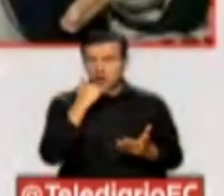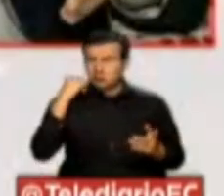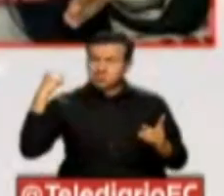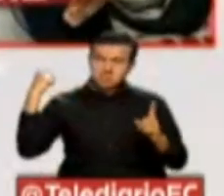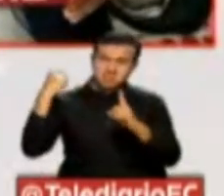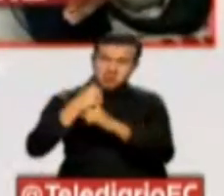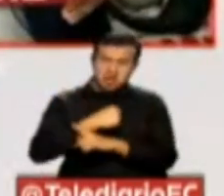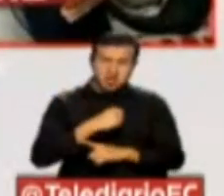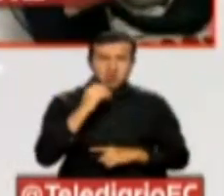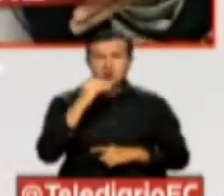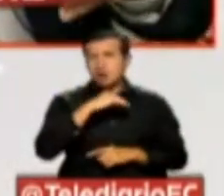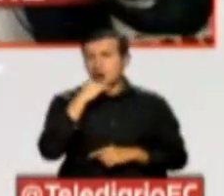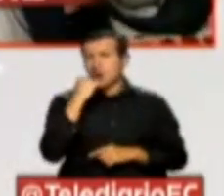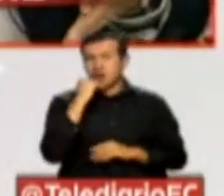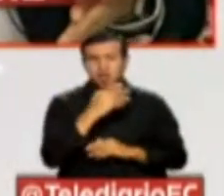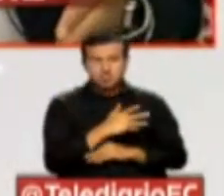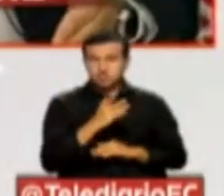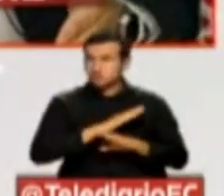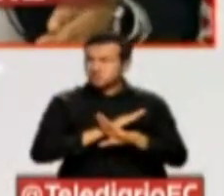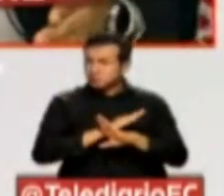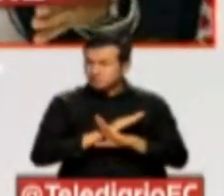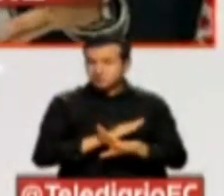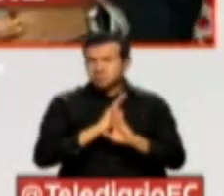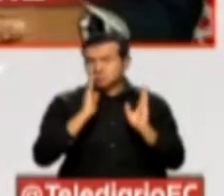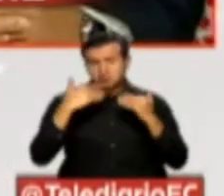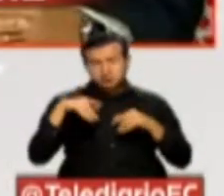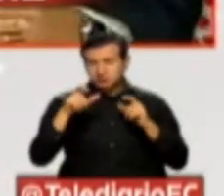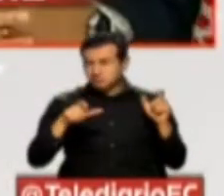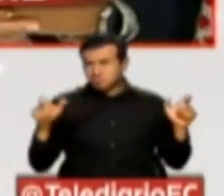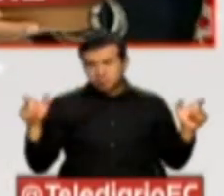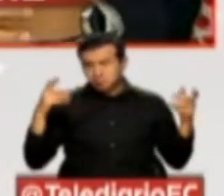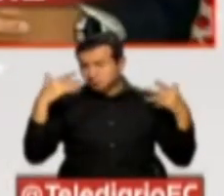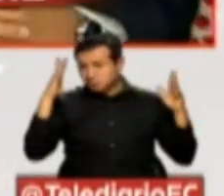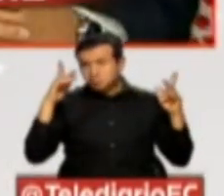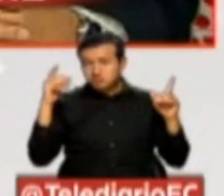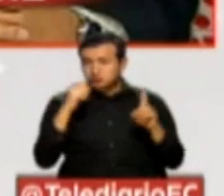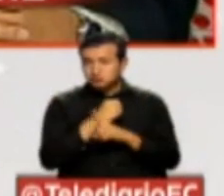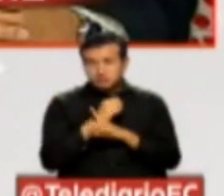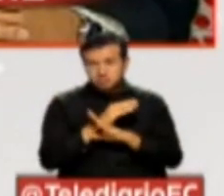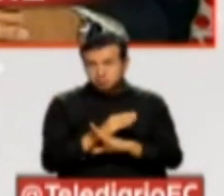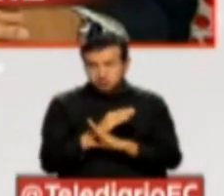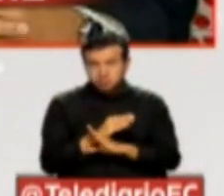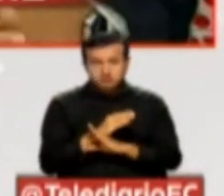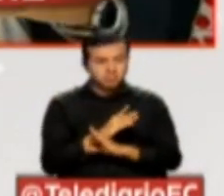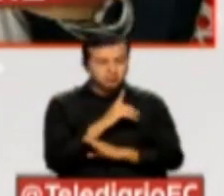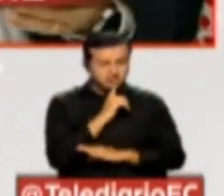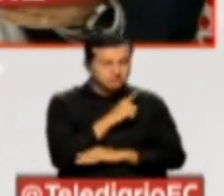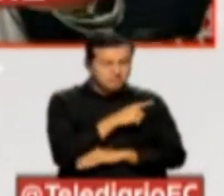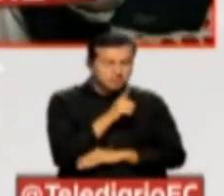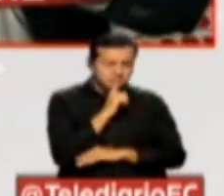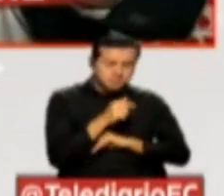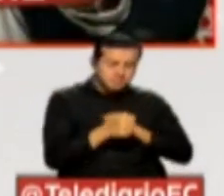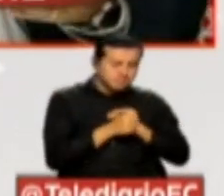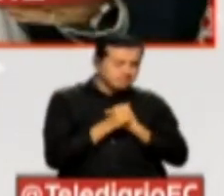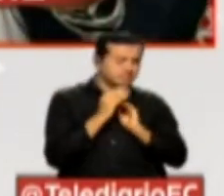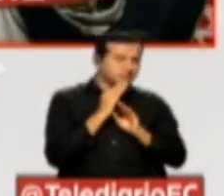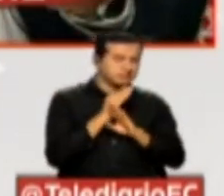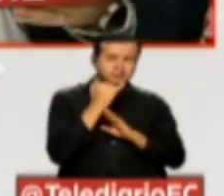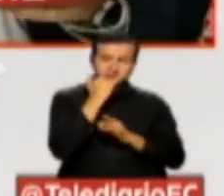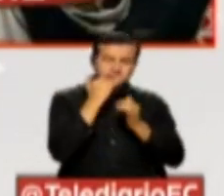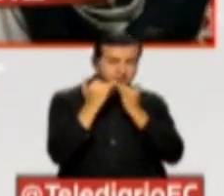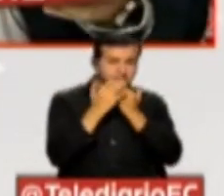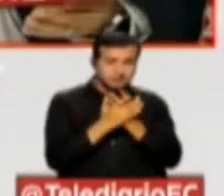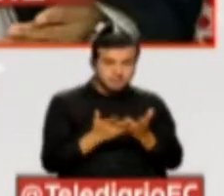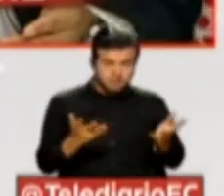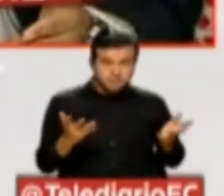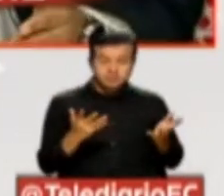puñete, se hubieran defendido como cualquier persona lo hubiera hecho. Y bueno, y este marco de la desigualdad es lo que